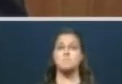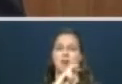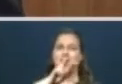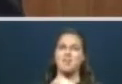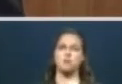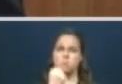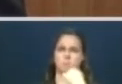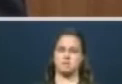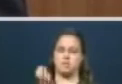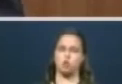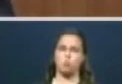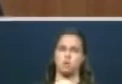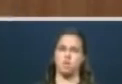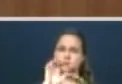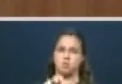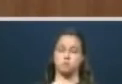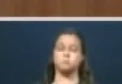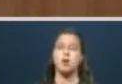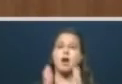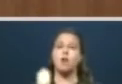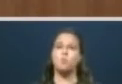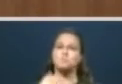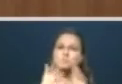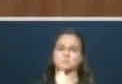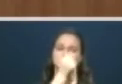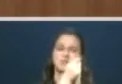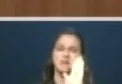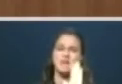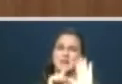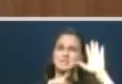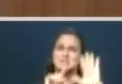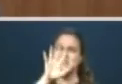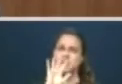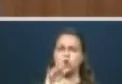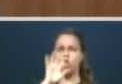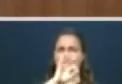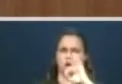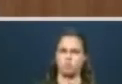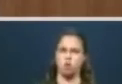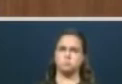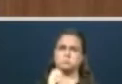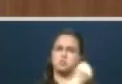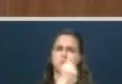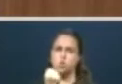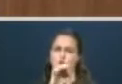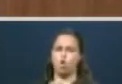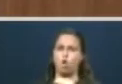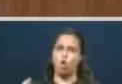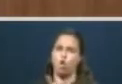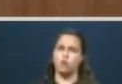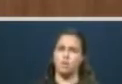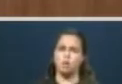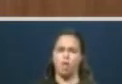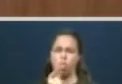comunidad un acuerdo que incluye 65 medidas institucionales y organizativas de coordinación y eliminación de